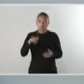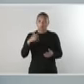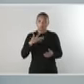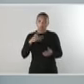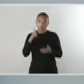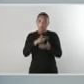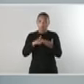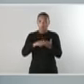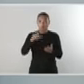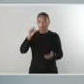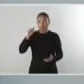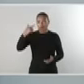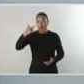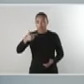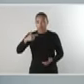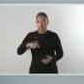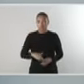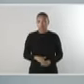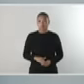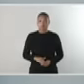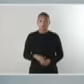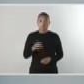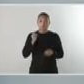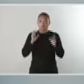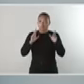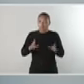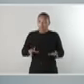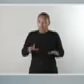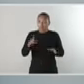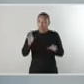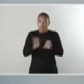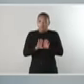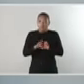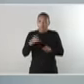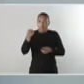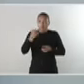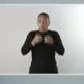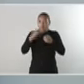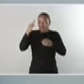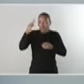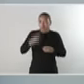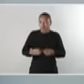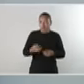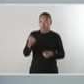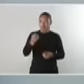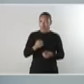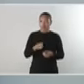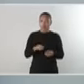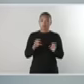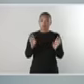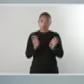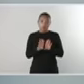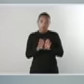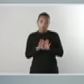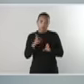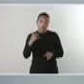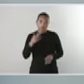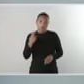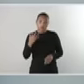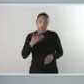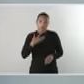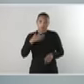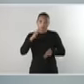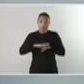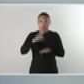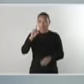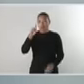veinticitabo lugar esto representa un déficit presupuestal o sea Tenemos que tener más deuda